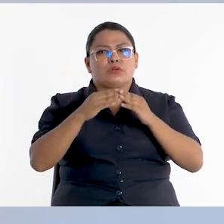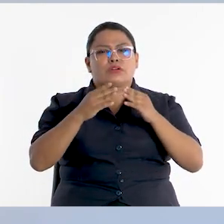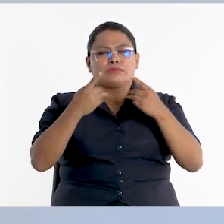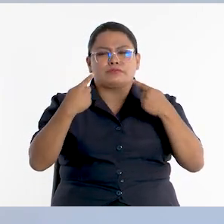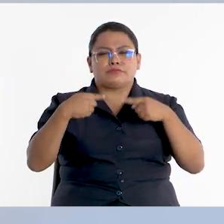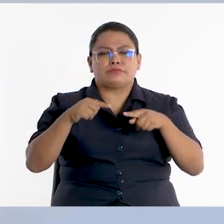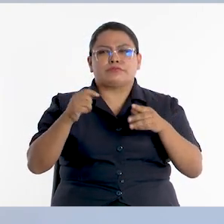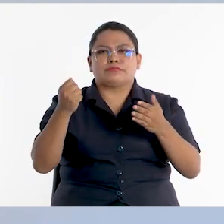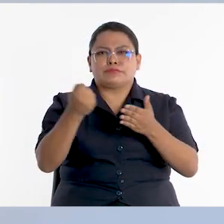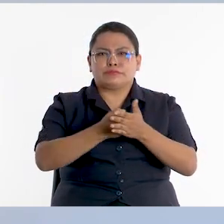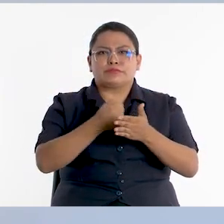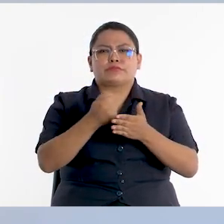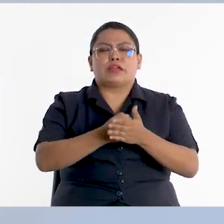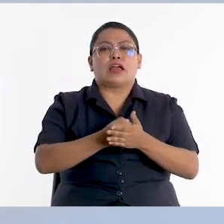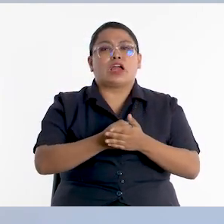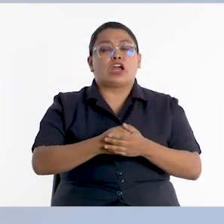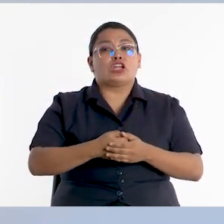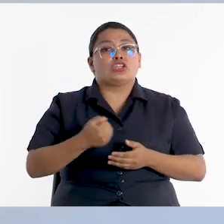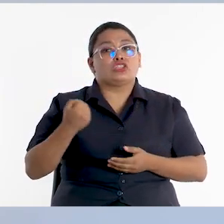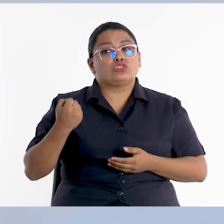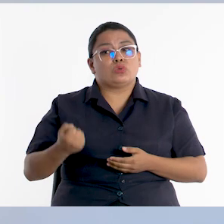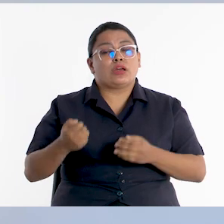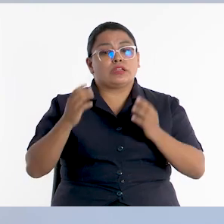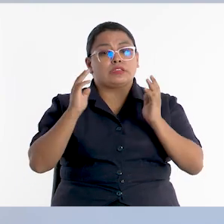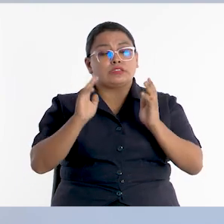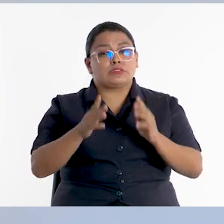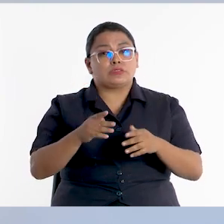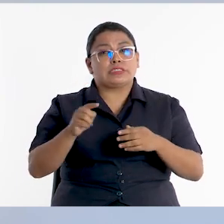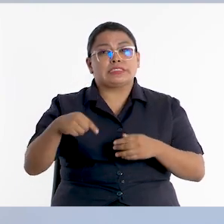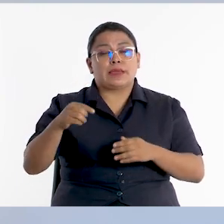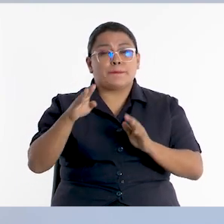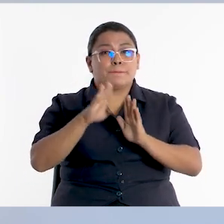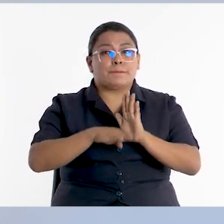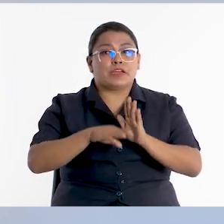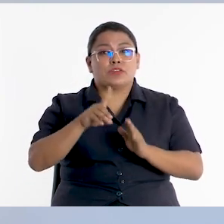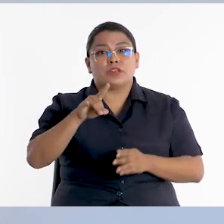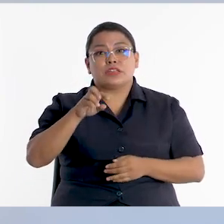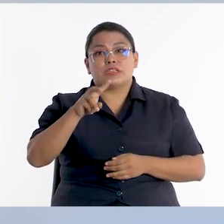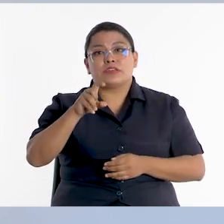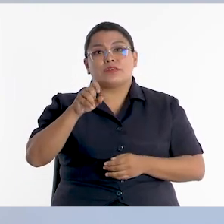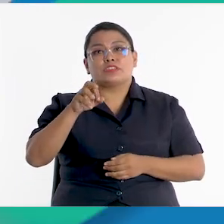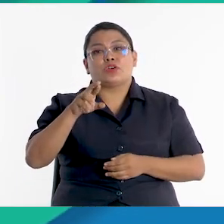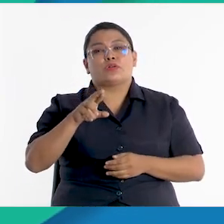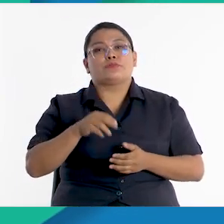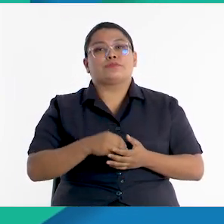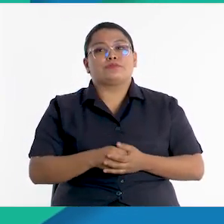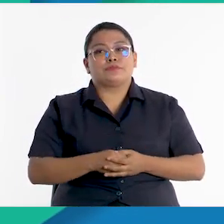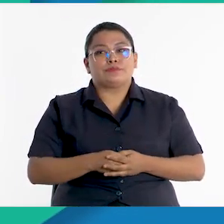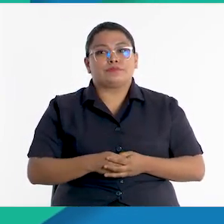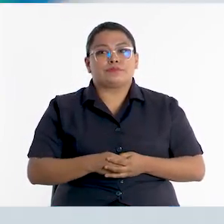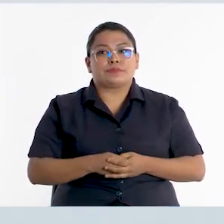Recuerda también insistir a tus estudiantes en que el residuo siempre es menor que el divisor.